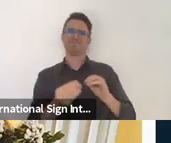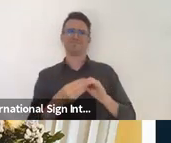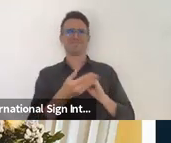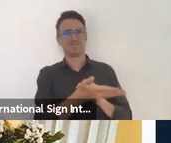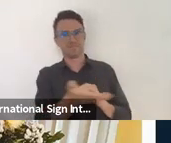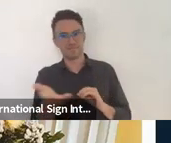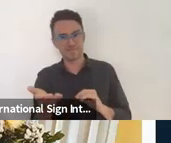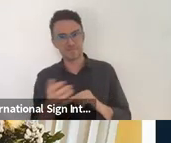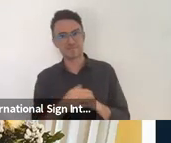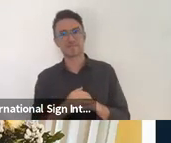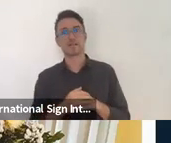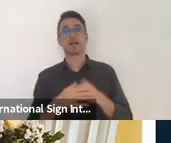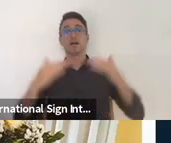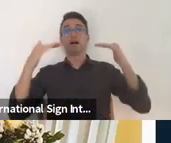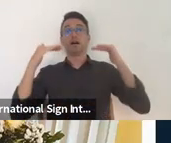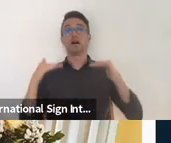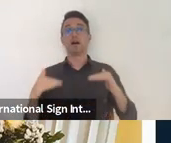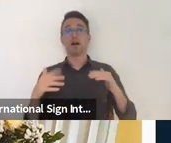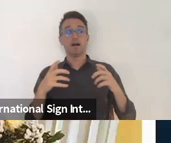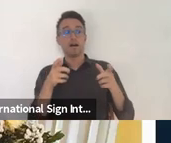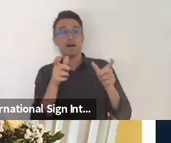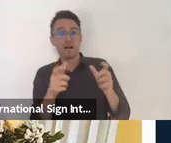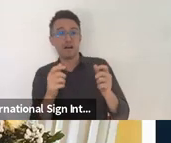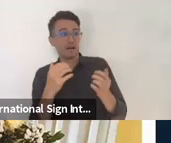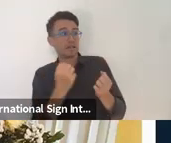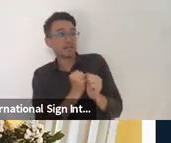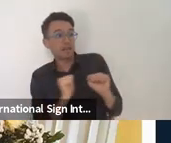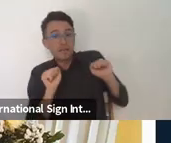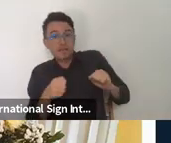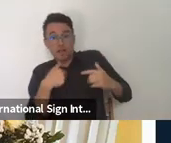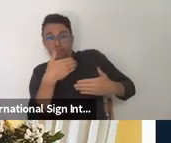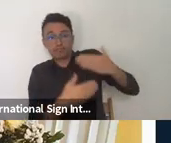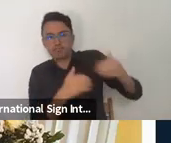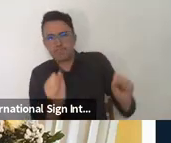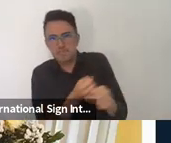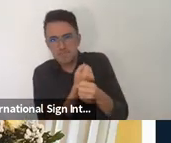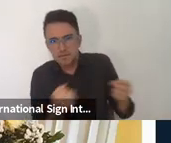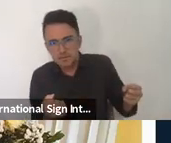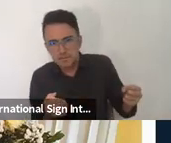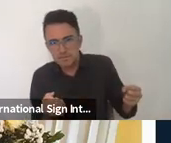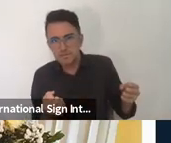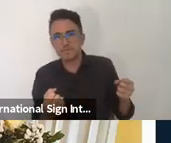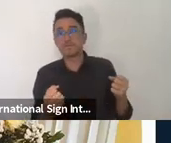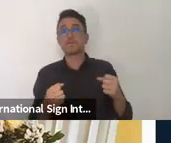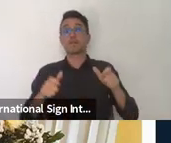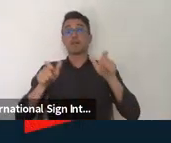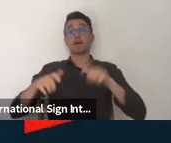porque éramos jóvenes y porque no teníamos la experiencia suficiente. Siguiente.